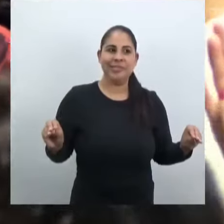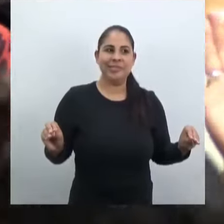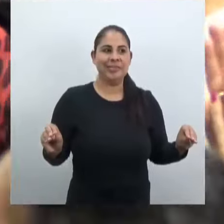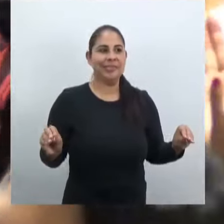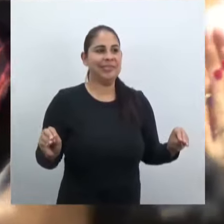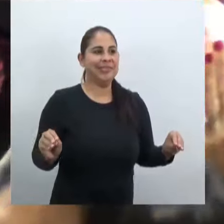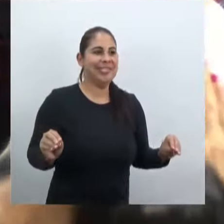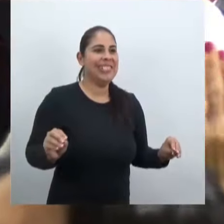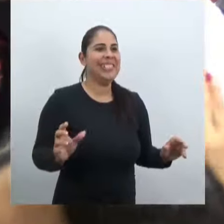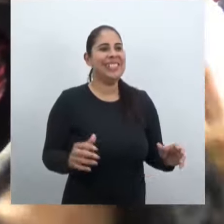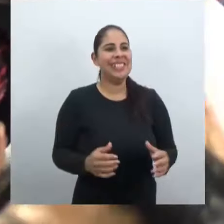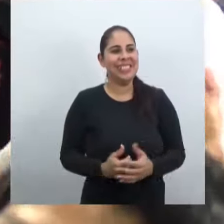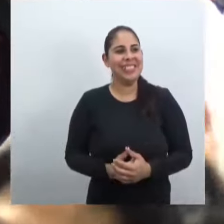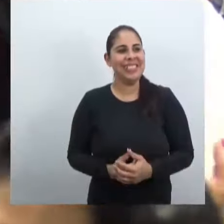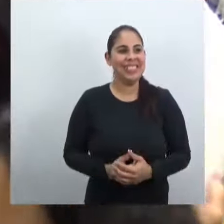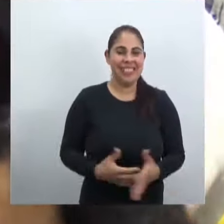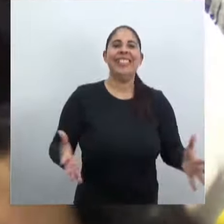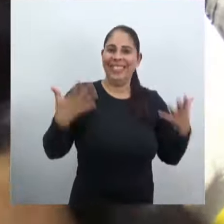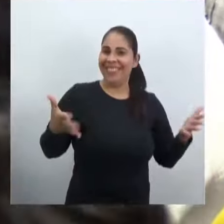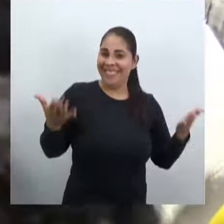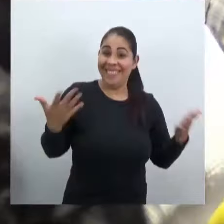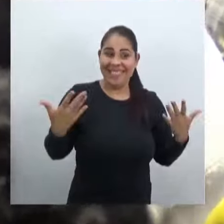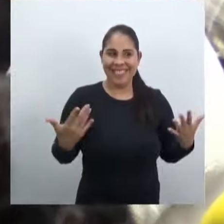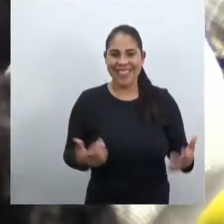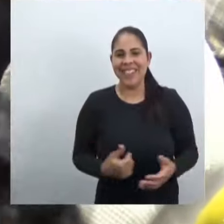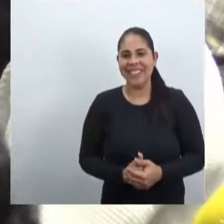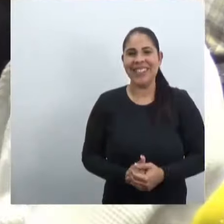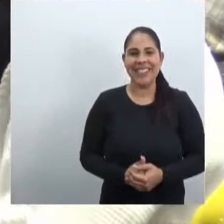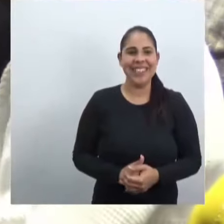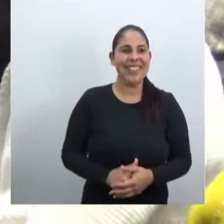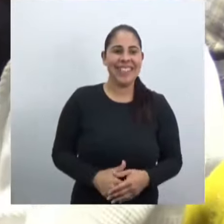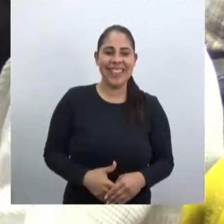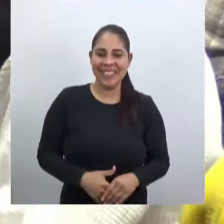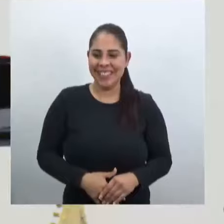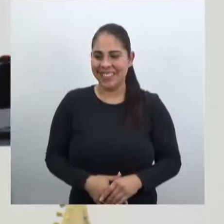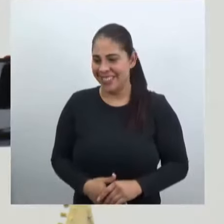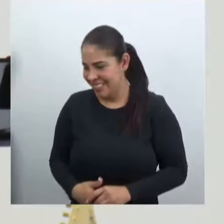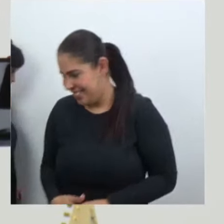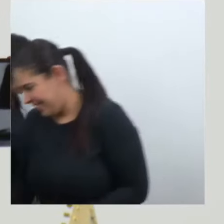¿Ah? Ya estáis despiertos, ya estáis despiertos, ya me he dado cuenta, ya tengo vuestra atención.